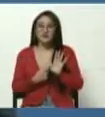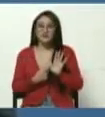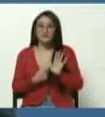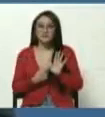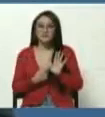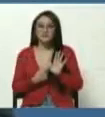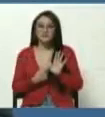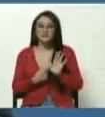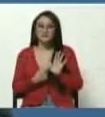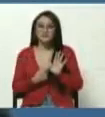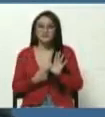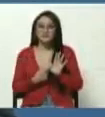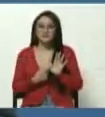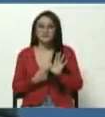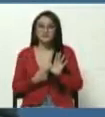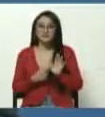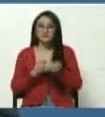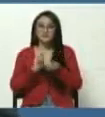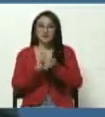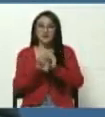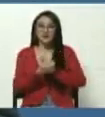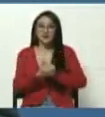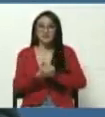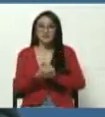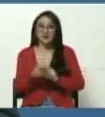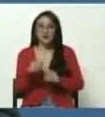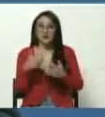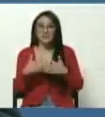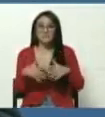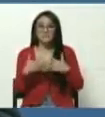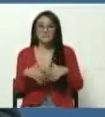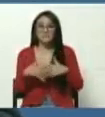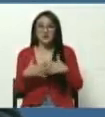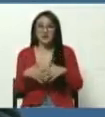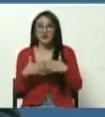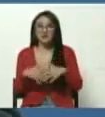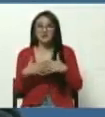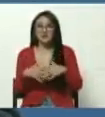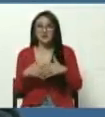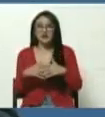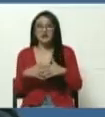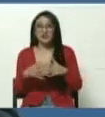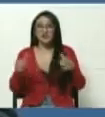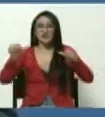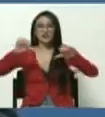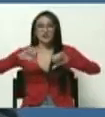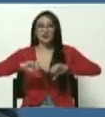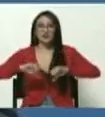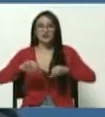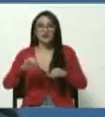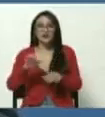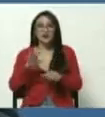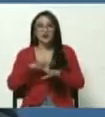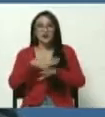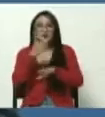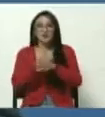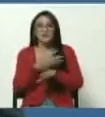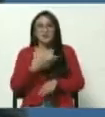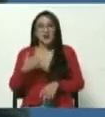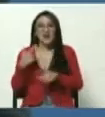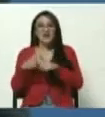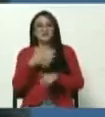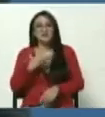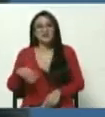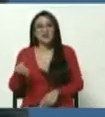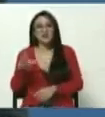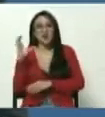restituir operacionalmente esta planta destruida por Iván Duque, Juan Guaidó y